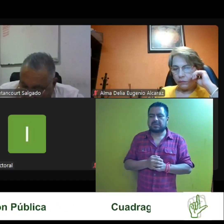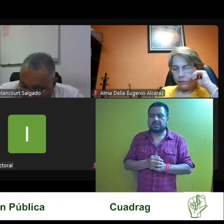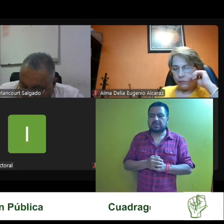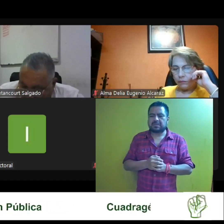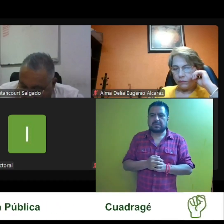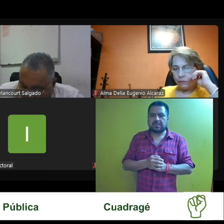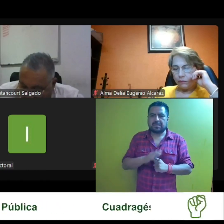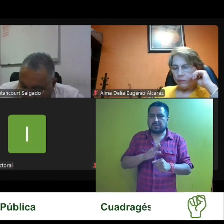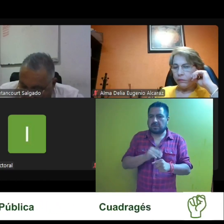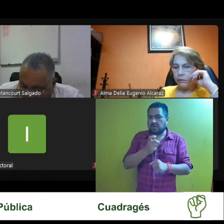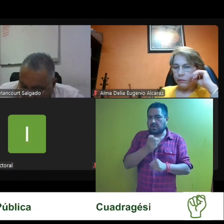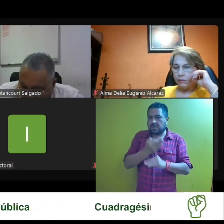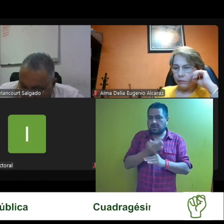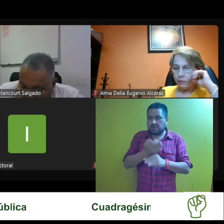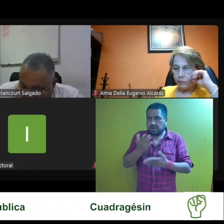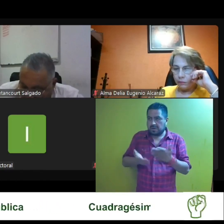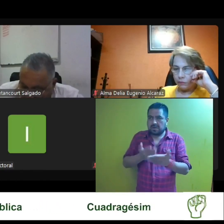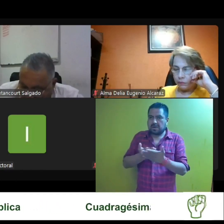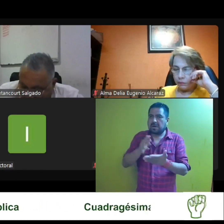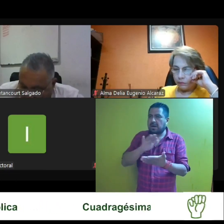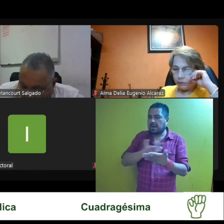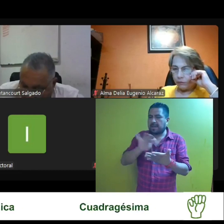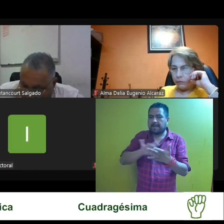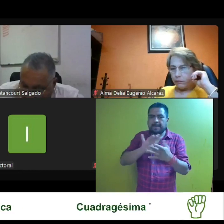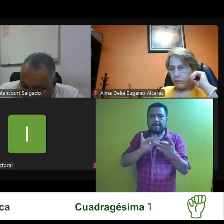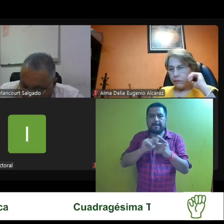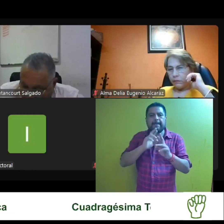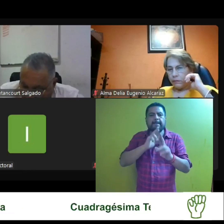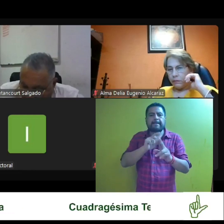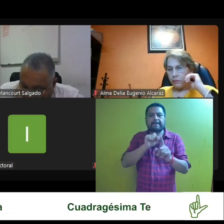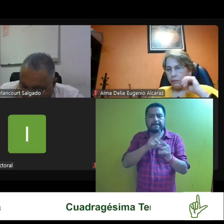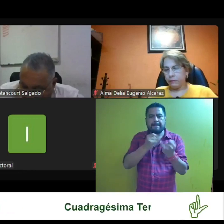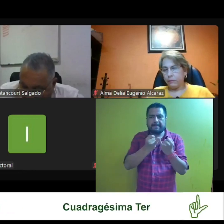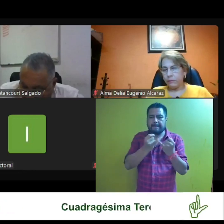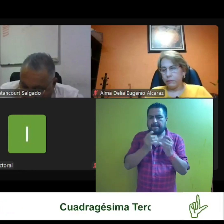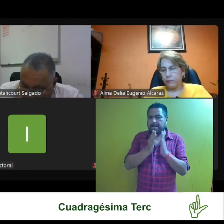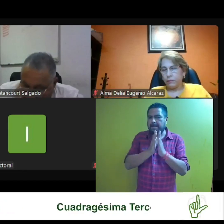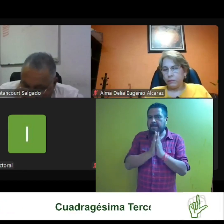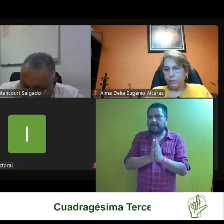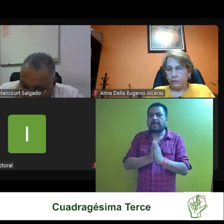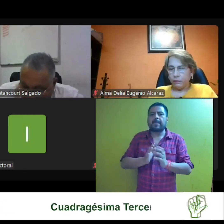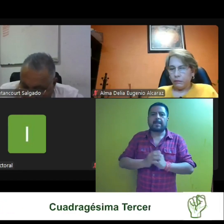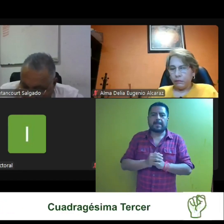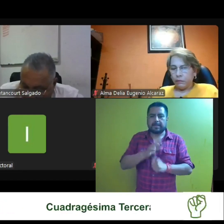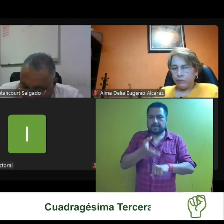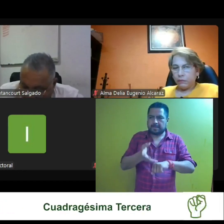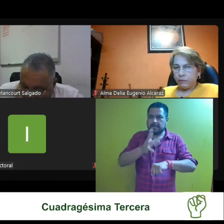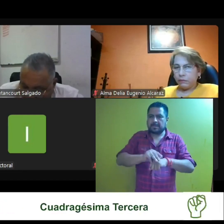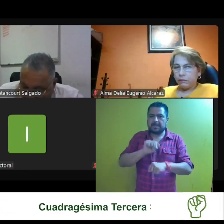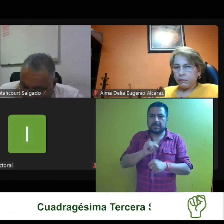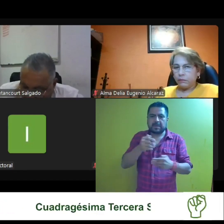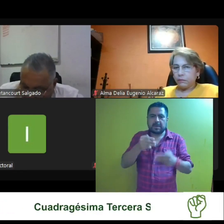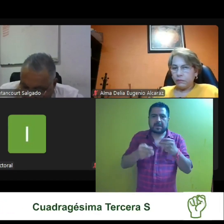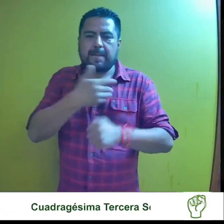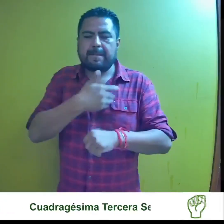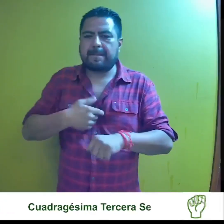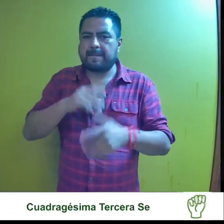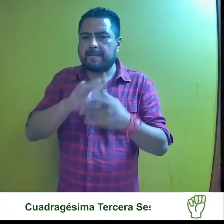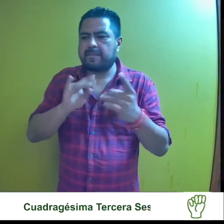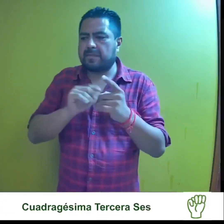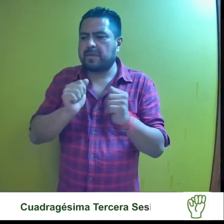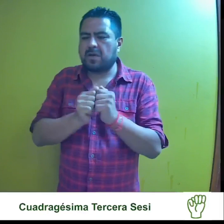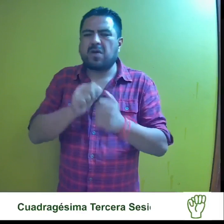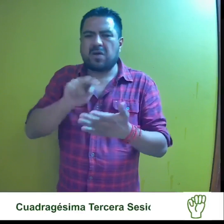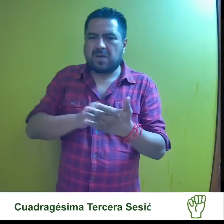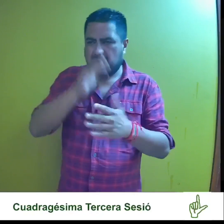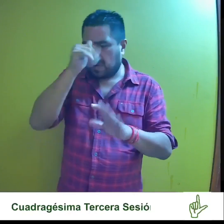y por tanto solicito nos apoye con la cuenta y resolutivos del mismo con su autorización magistrada presidenta de cuenta con el proyecto del